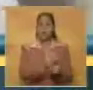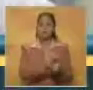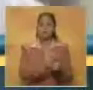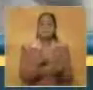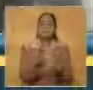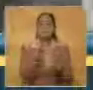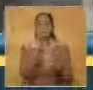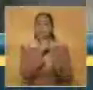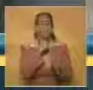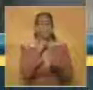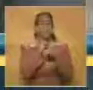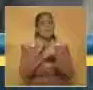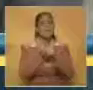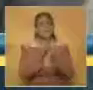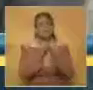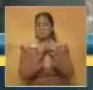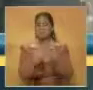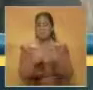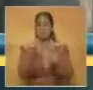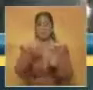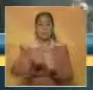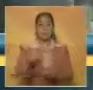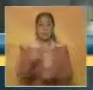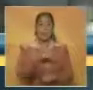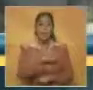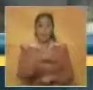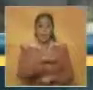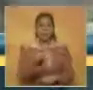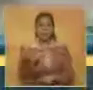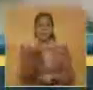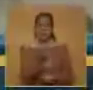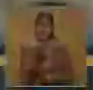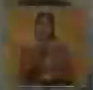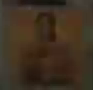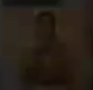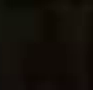vamos a seguir igualito. La DICIP y la Policía Regional investigan quiénes son los autores del ataque.